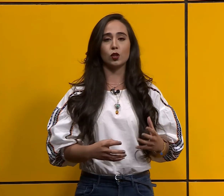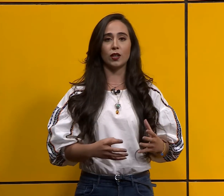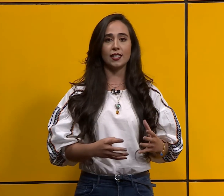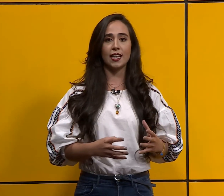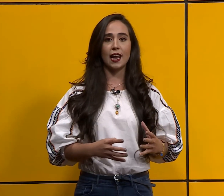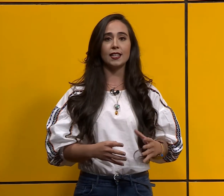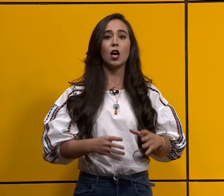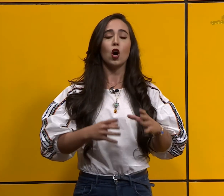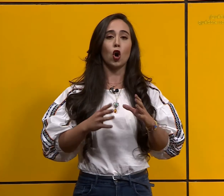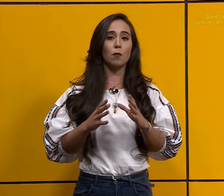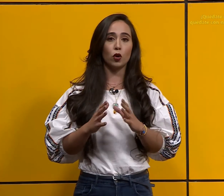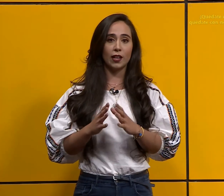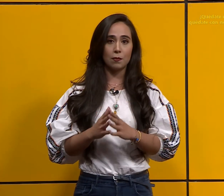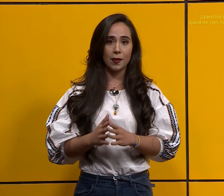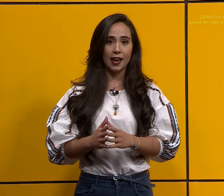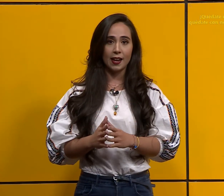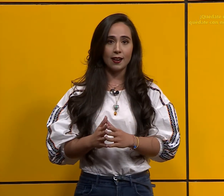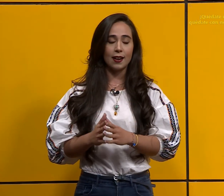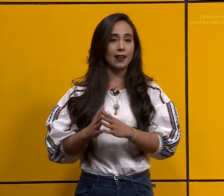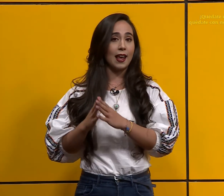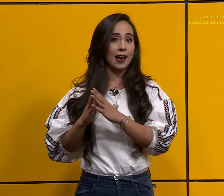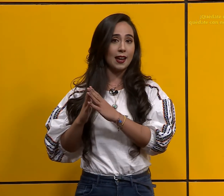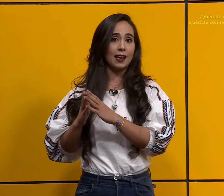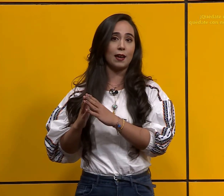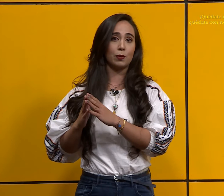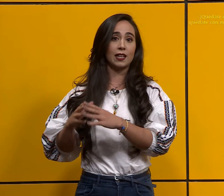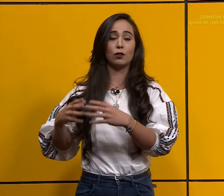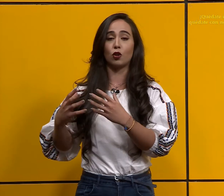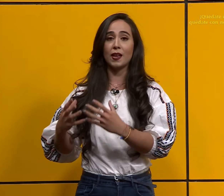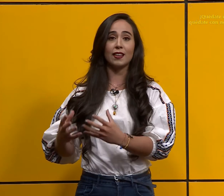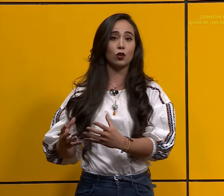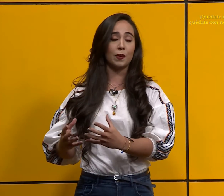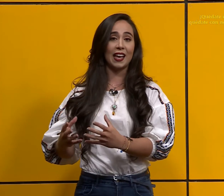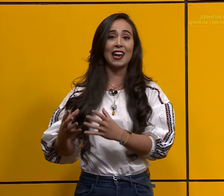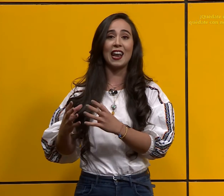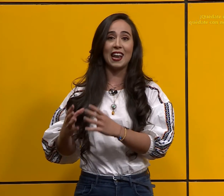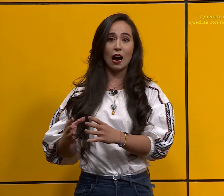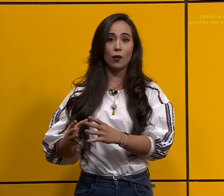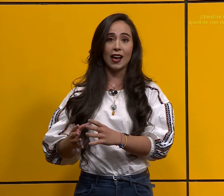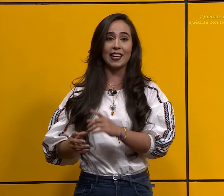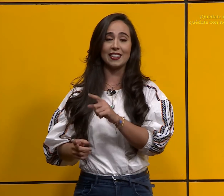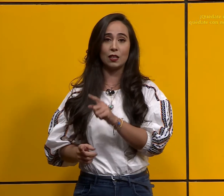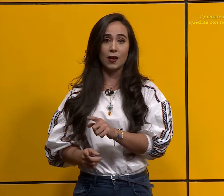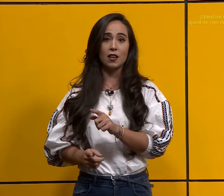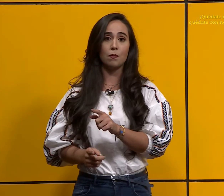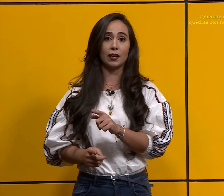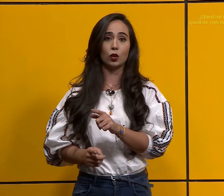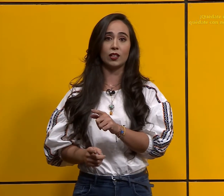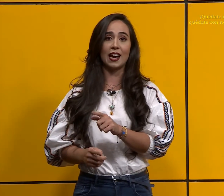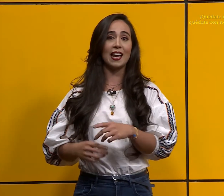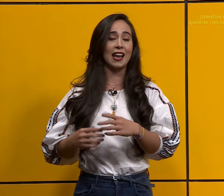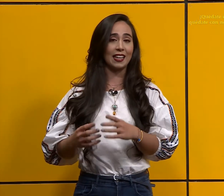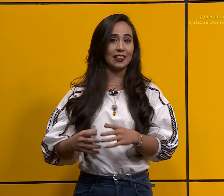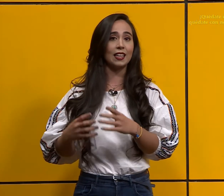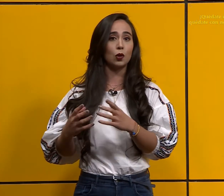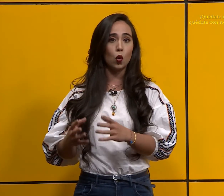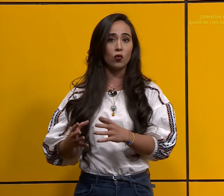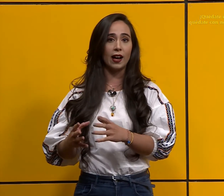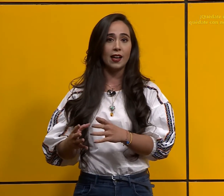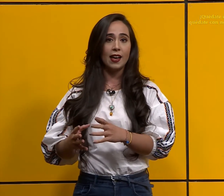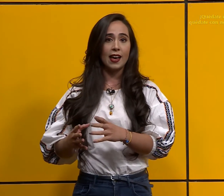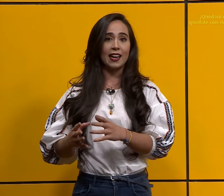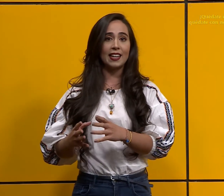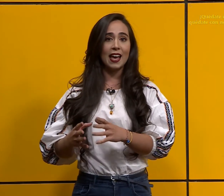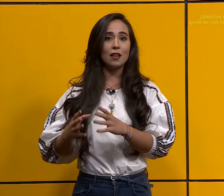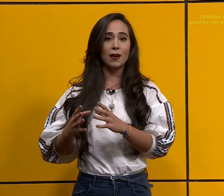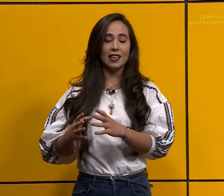generando lluvias torrenciales, como también en pues la tormenta tropical Laura, que si bien impactó ya en Haití y